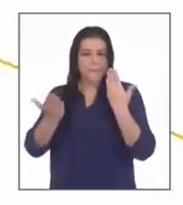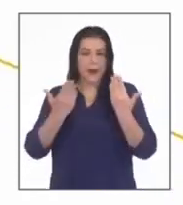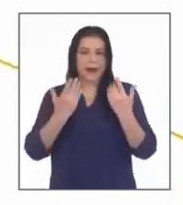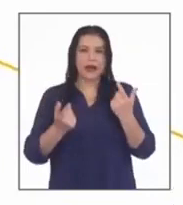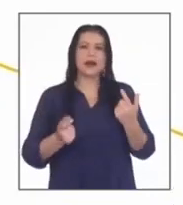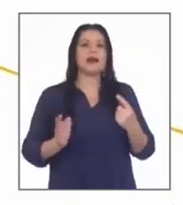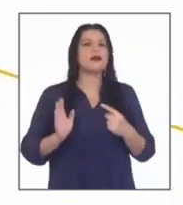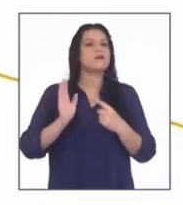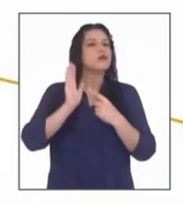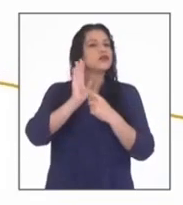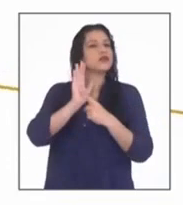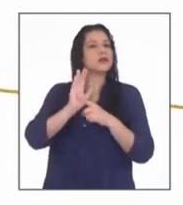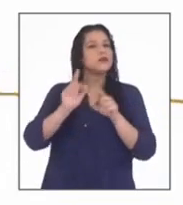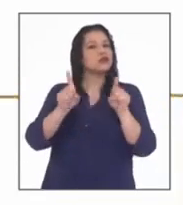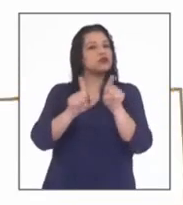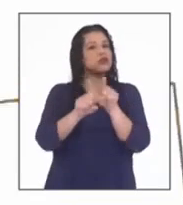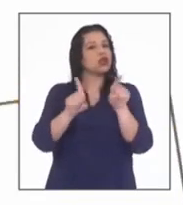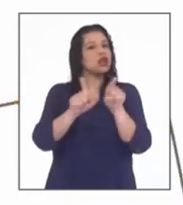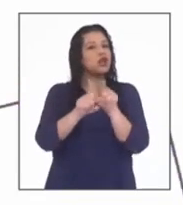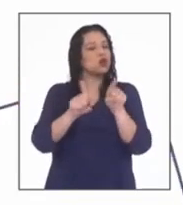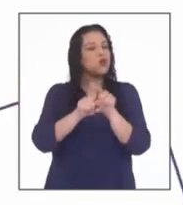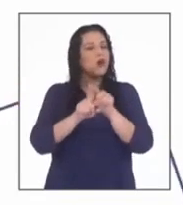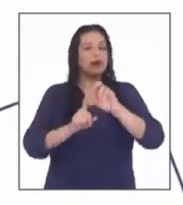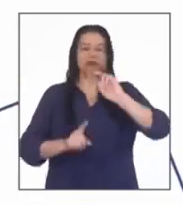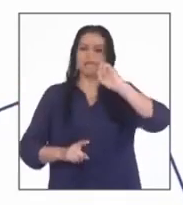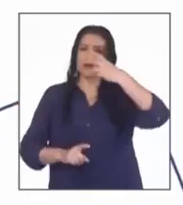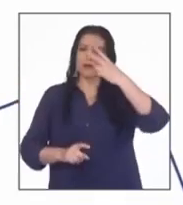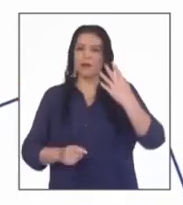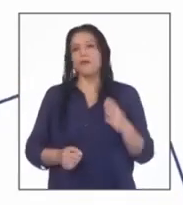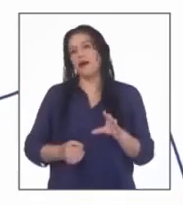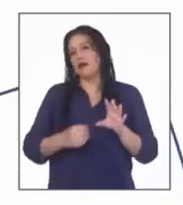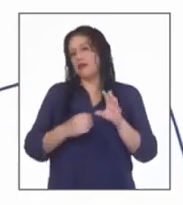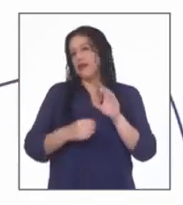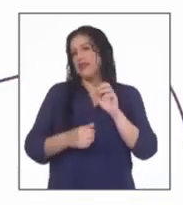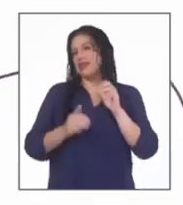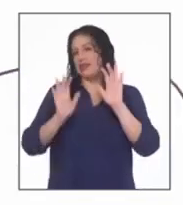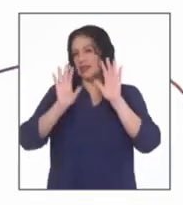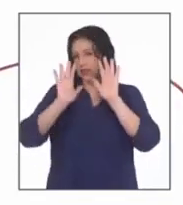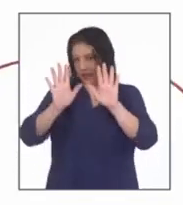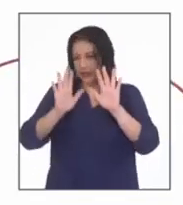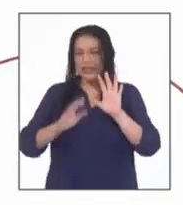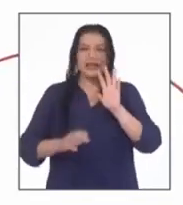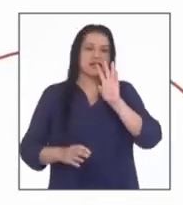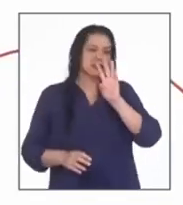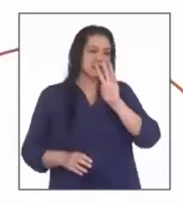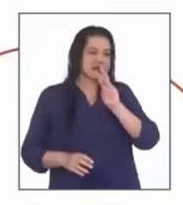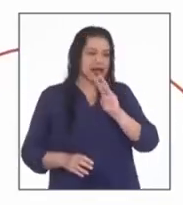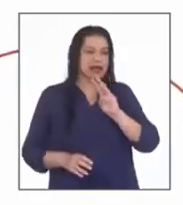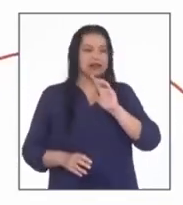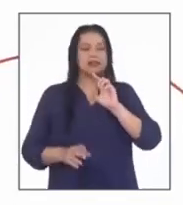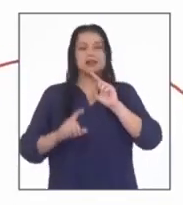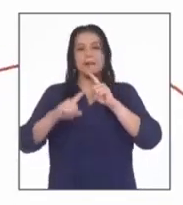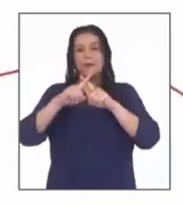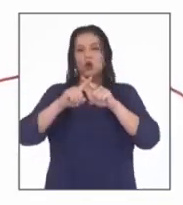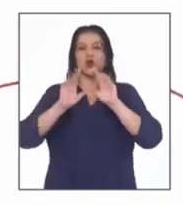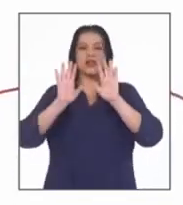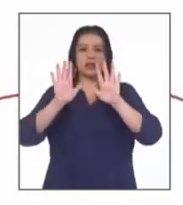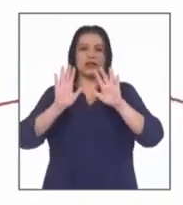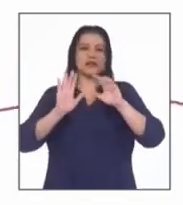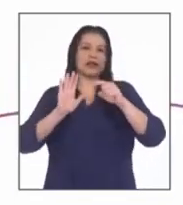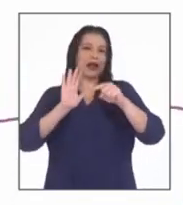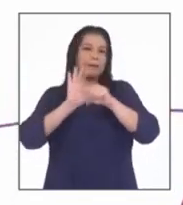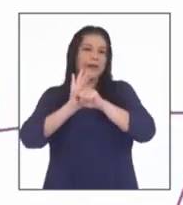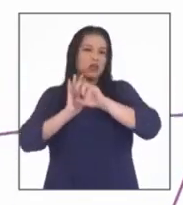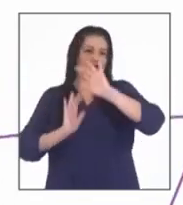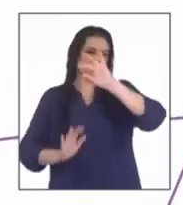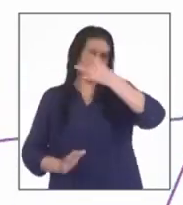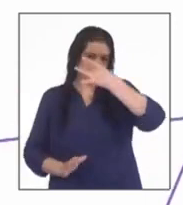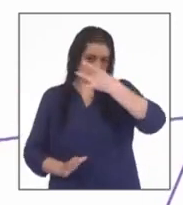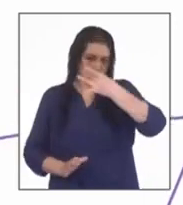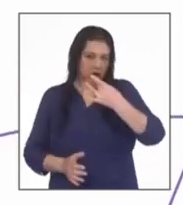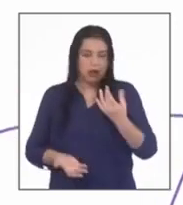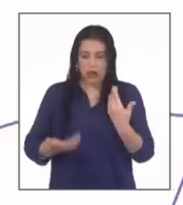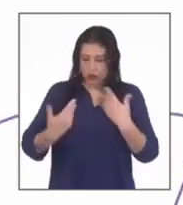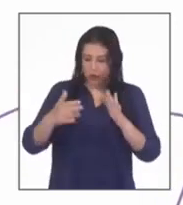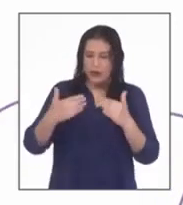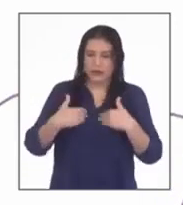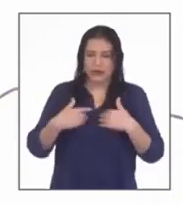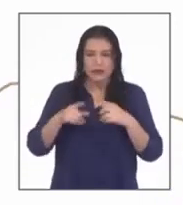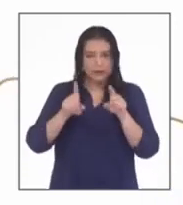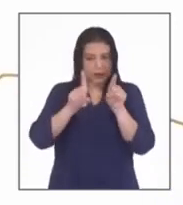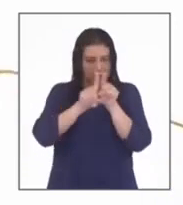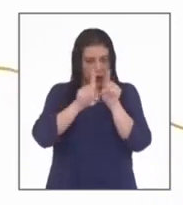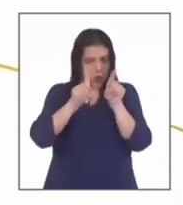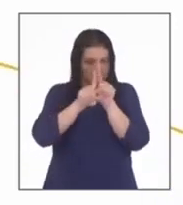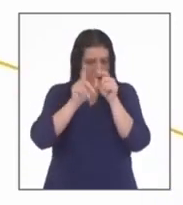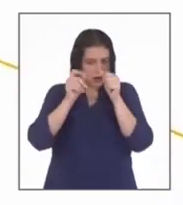las expresamos con la misma cantidad de potencia de base 10, que sería 6 enteros por 10 elevado a la menos 8. Como ya tienen el mismo